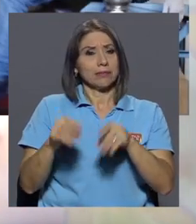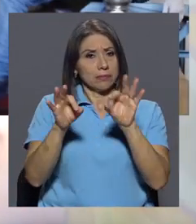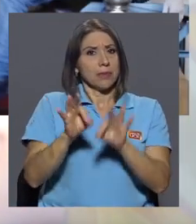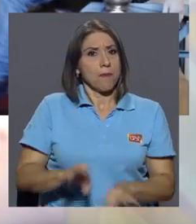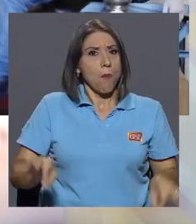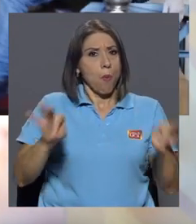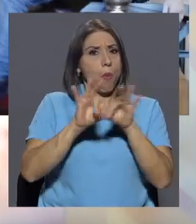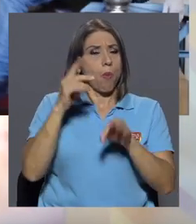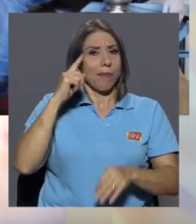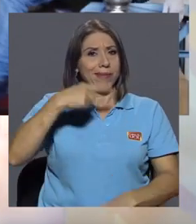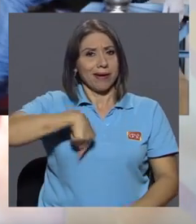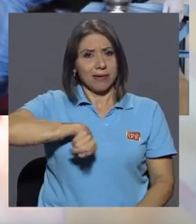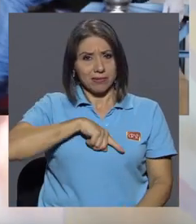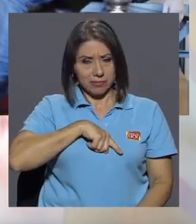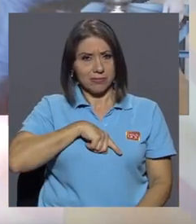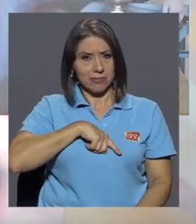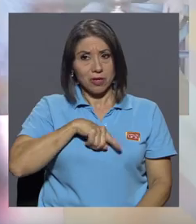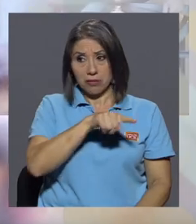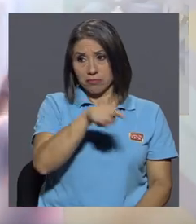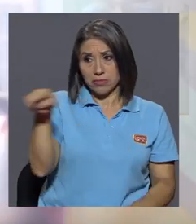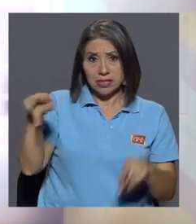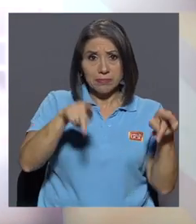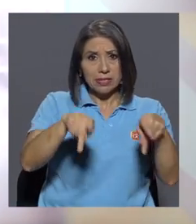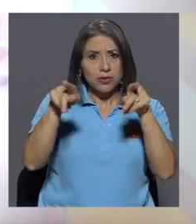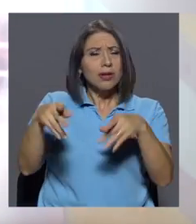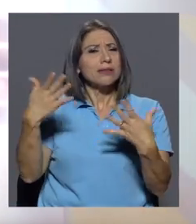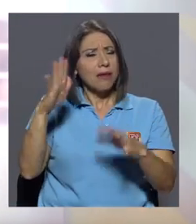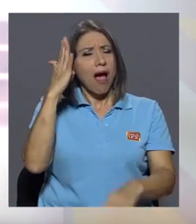importante para nosotros, porque son personas bastante